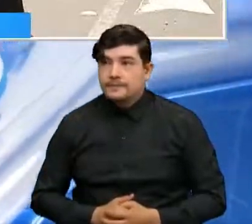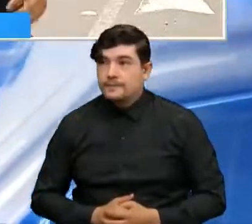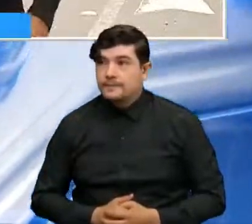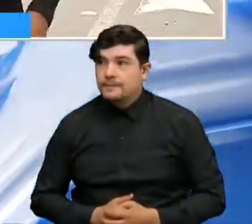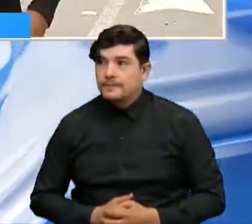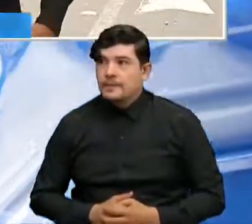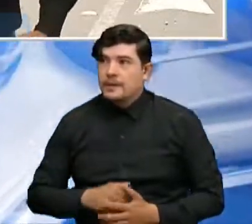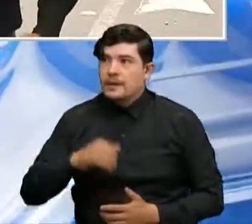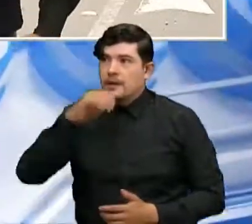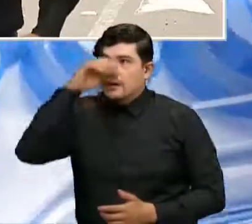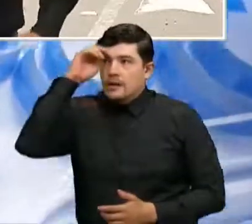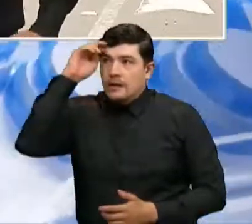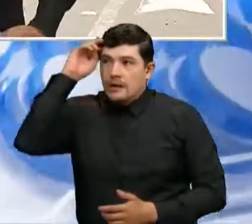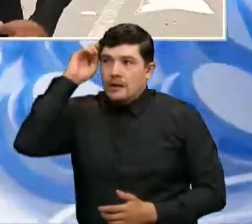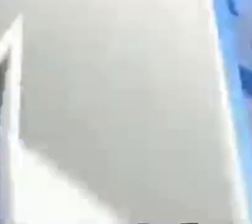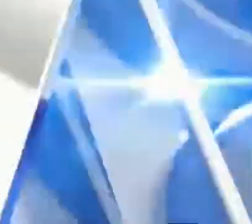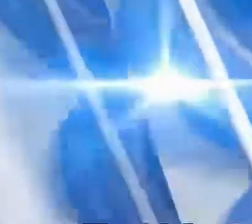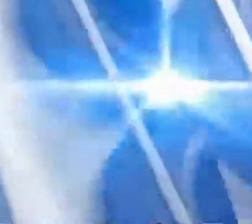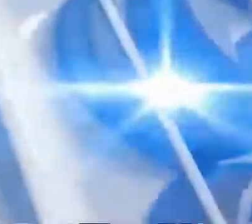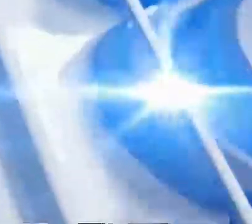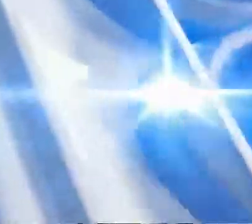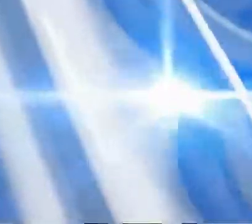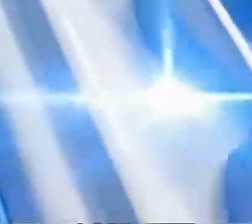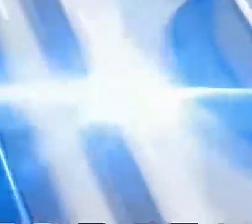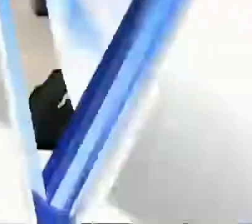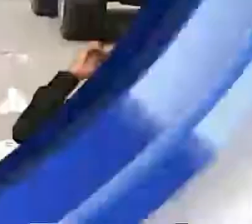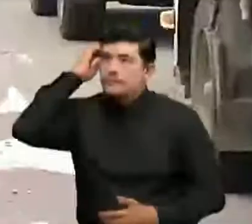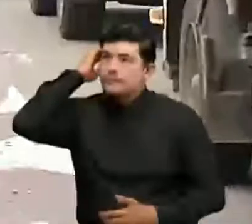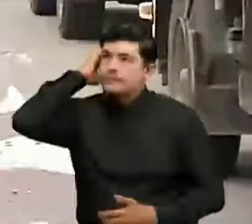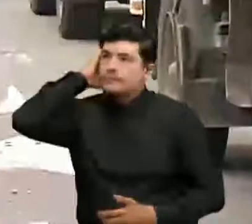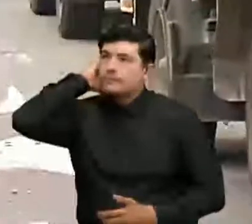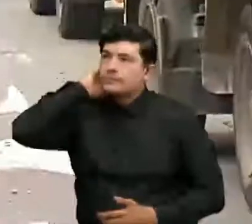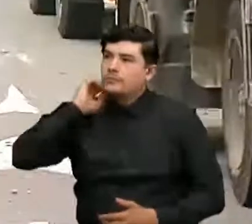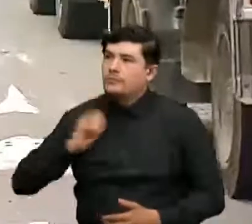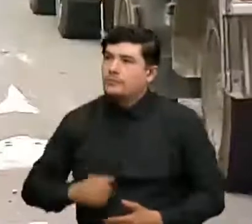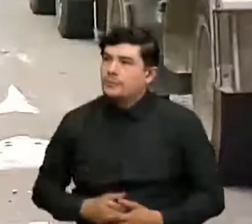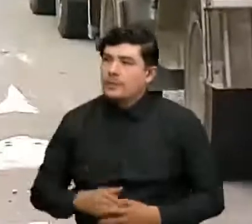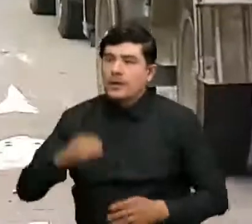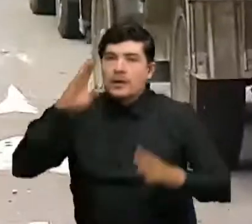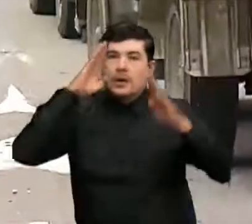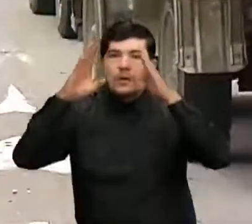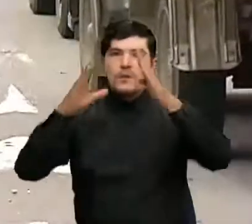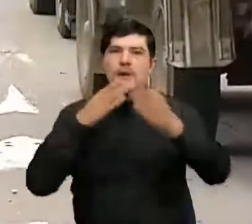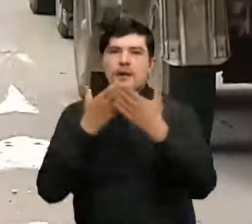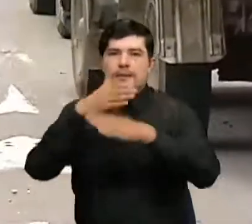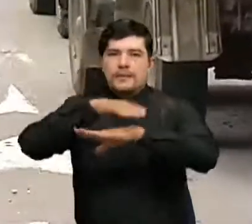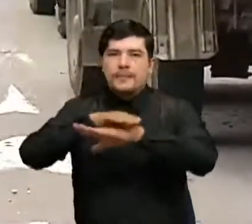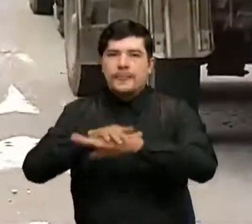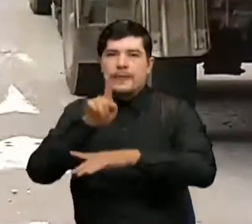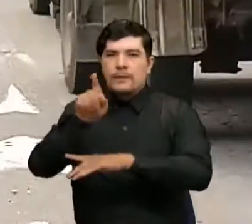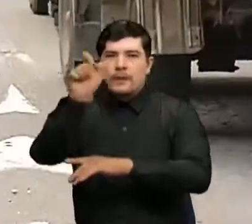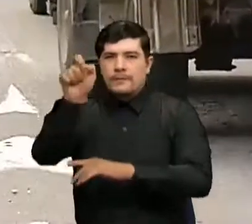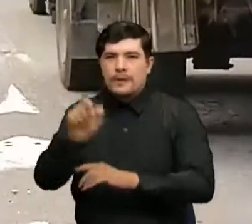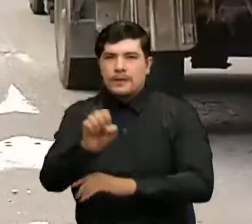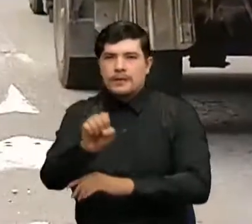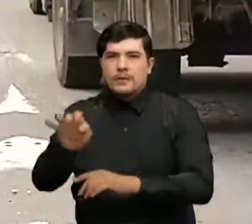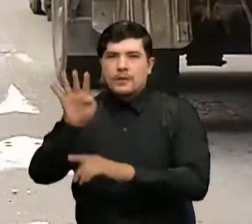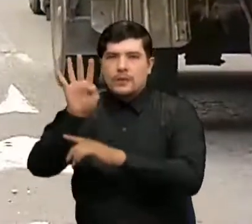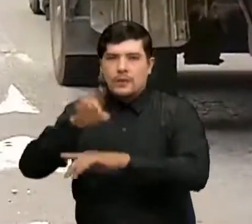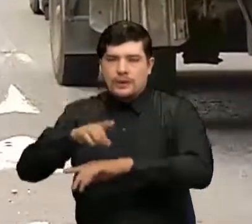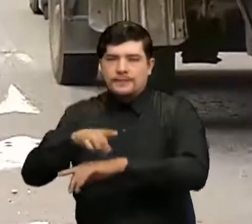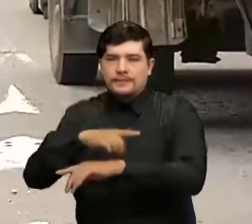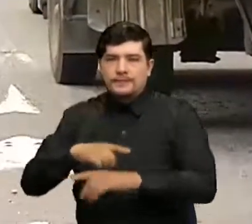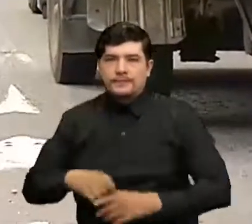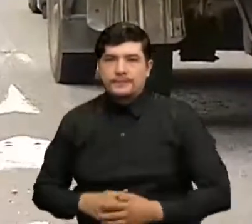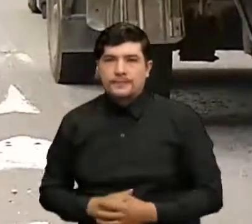Hola, ¿qué tal? Cordial saludo para todos. 1:04 en todo el territorio nacional. Pues las cifras hablan por sí solas. Un poco más de